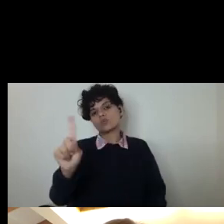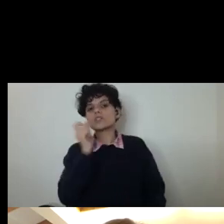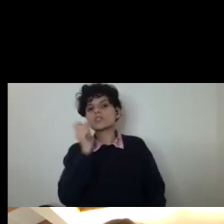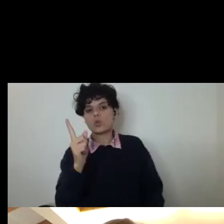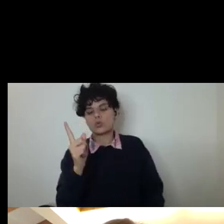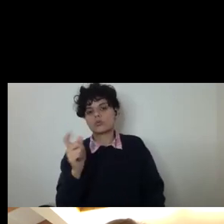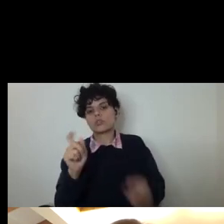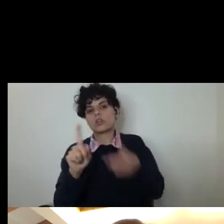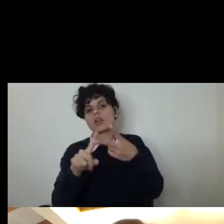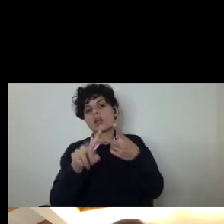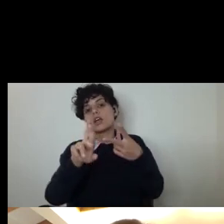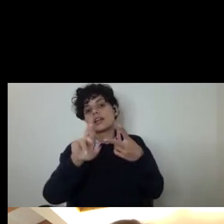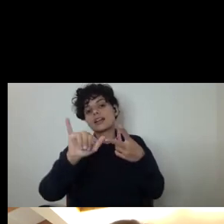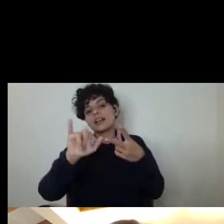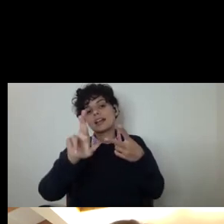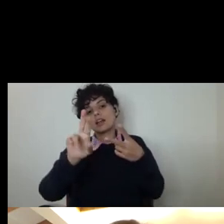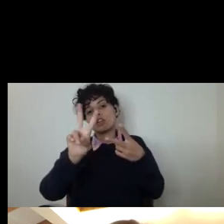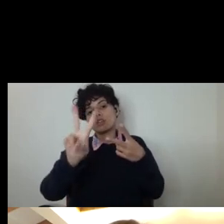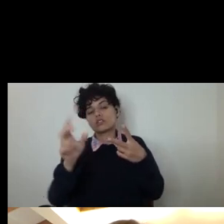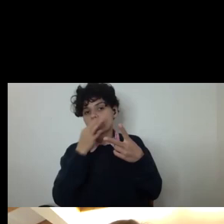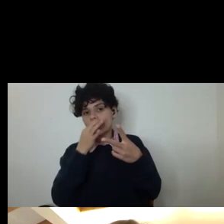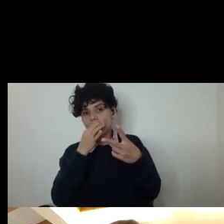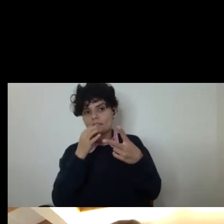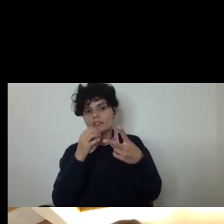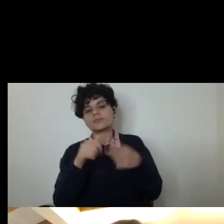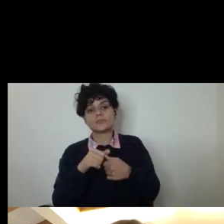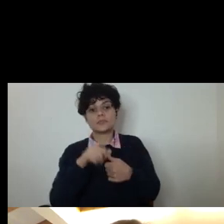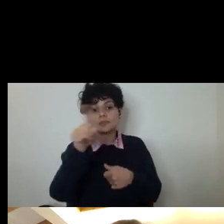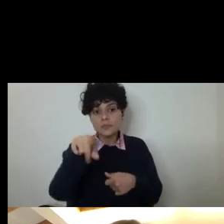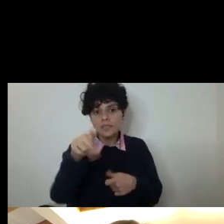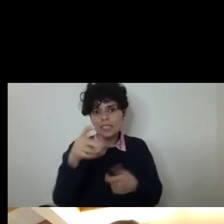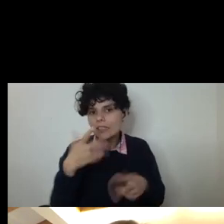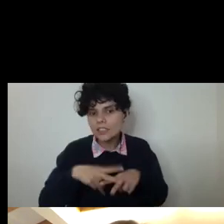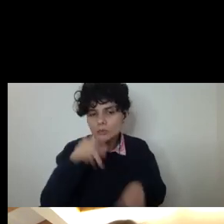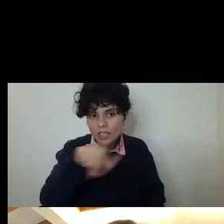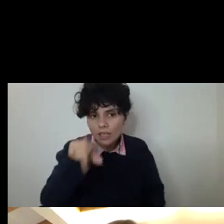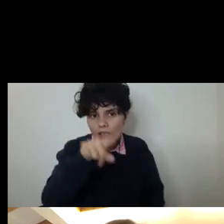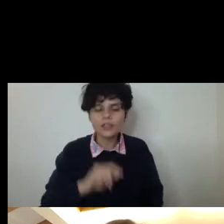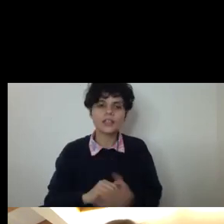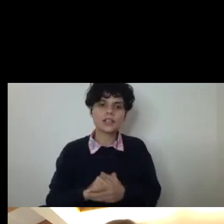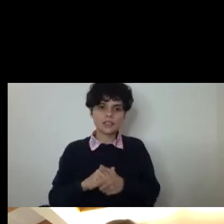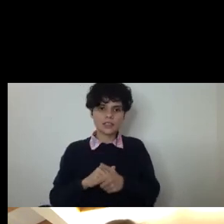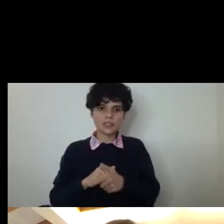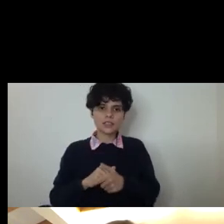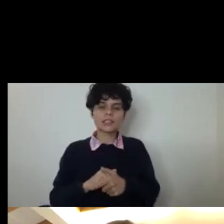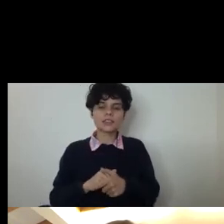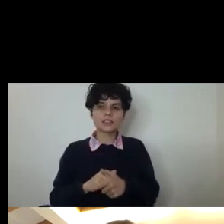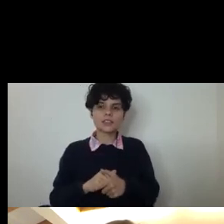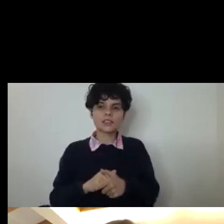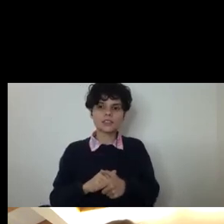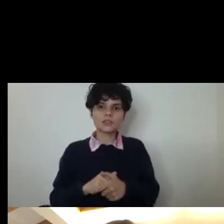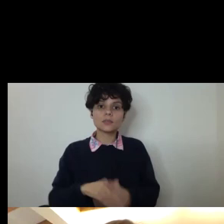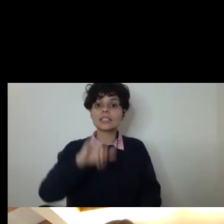tres canales. Y lo que hicimos acá, fíjense ustedes, es desenjaular